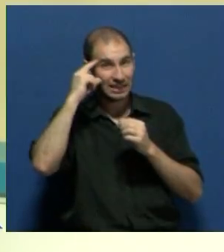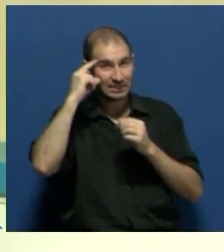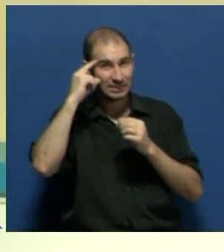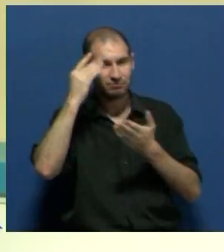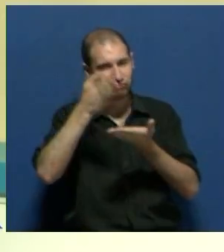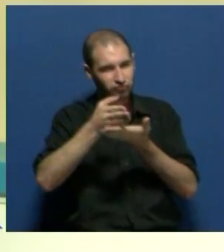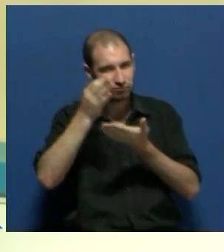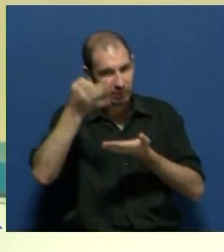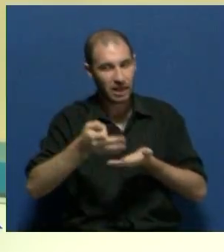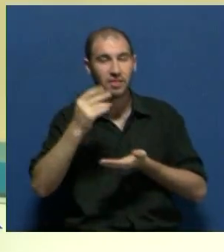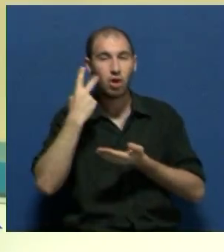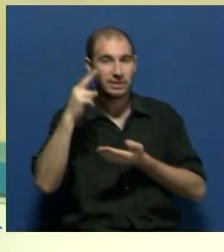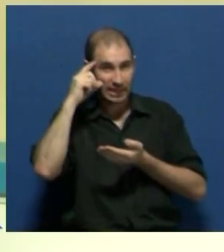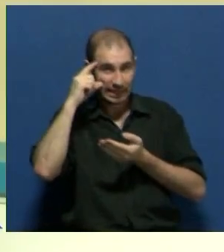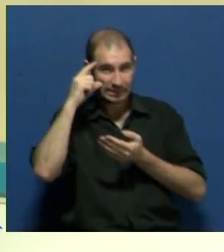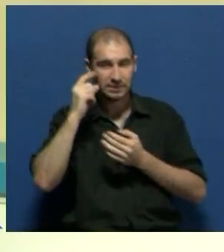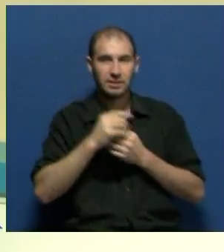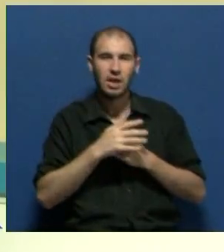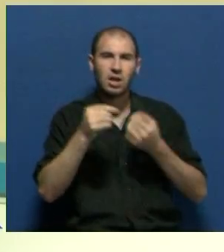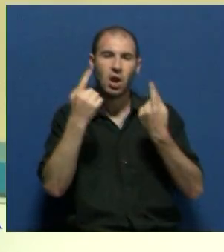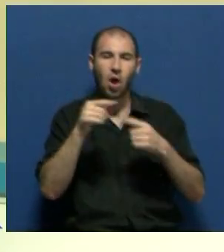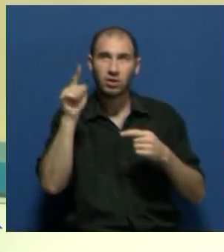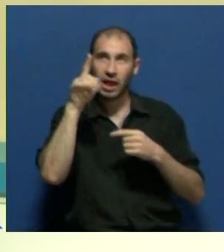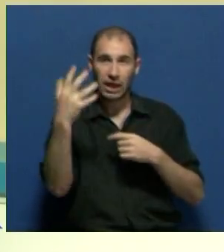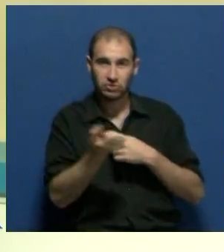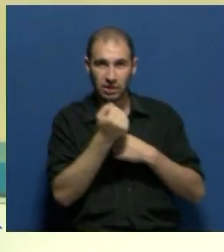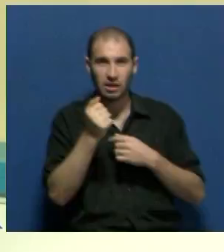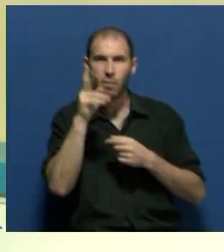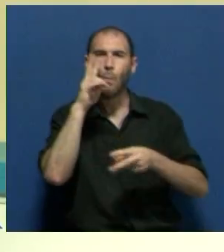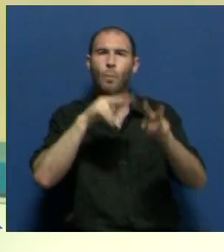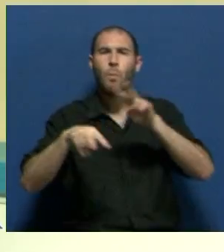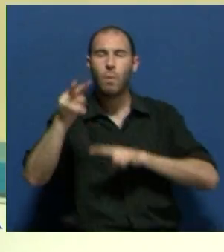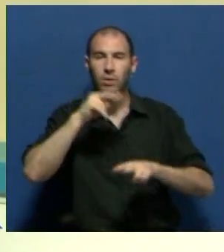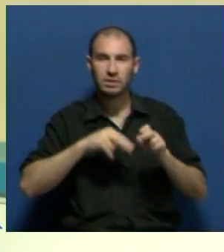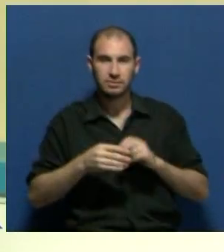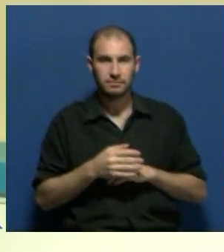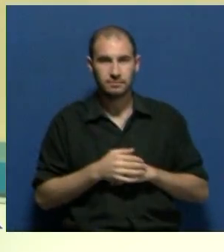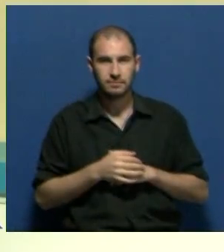hacerlo más exacto, este fenómeno, cuando estaban buscando